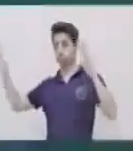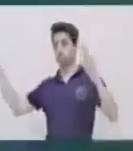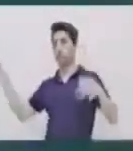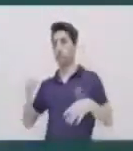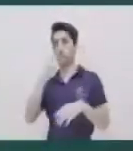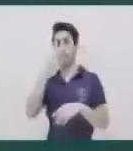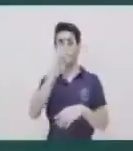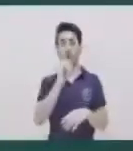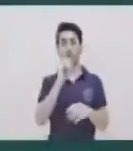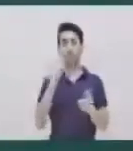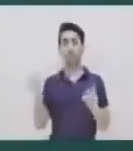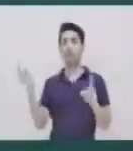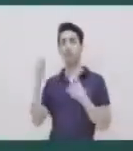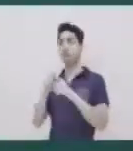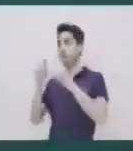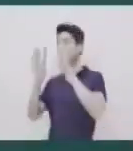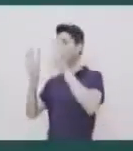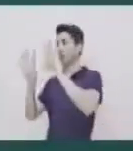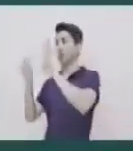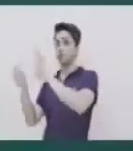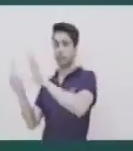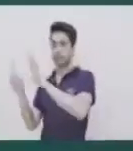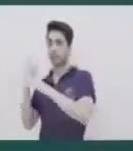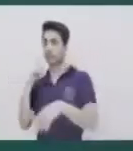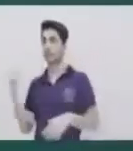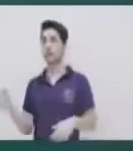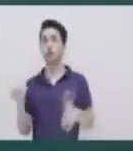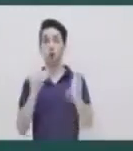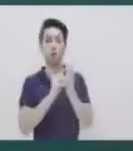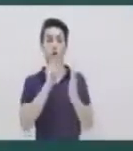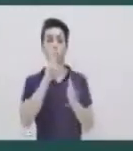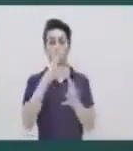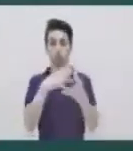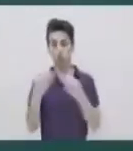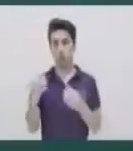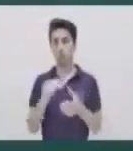desde 20 hasta 96. Entonces veamos el cuartil 2.